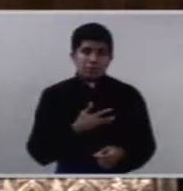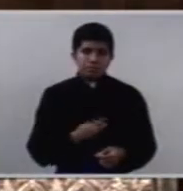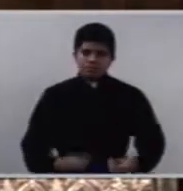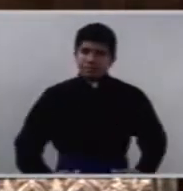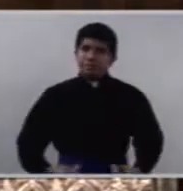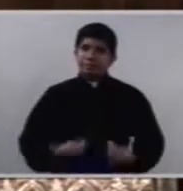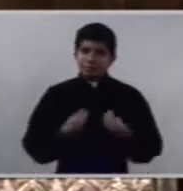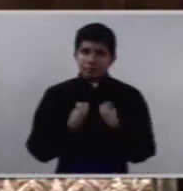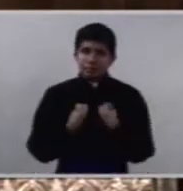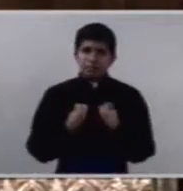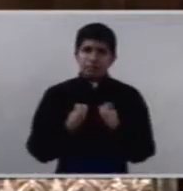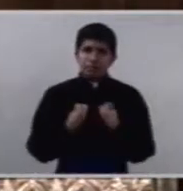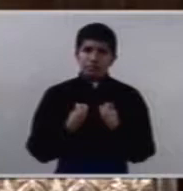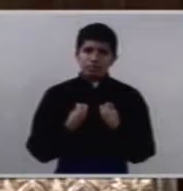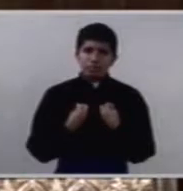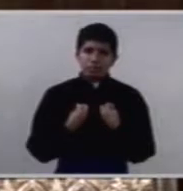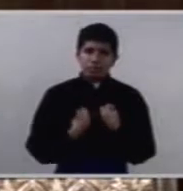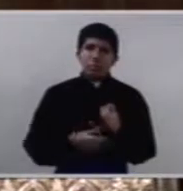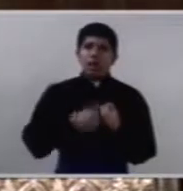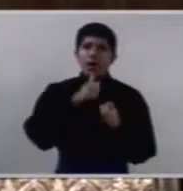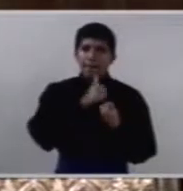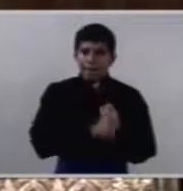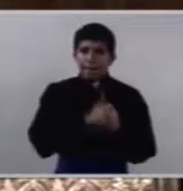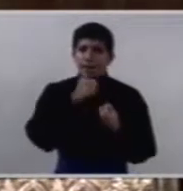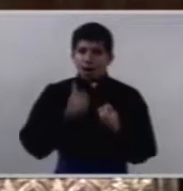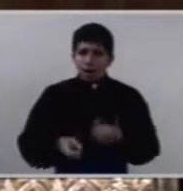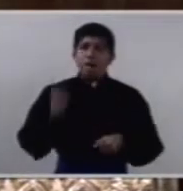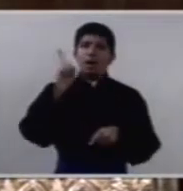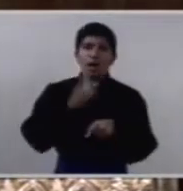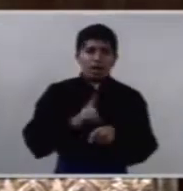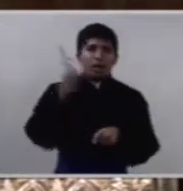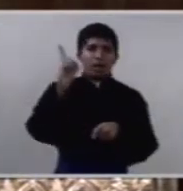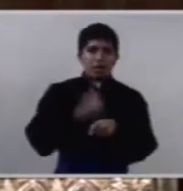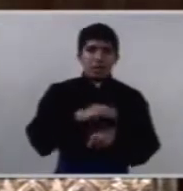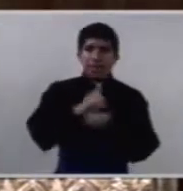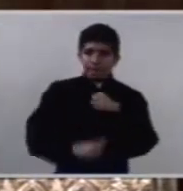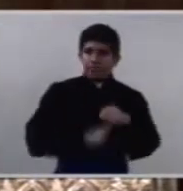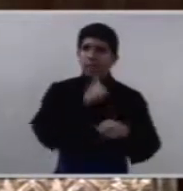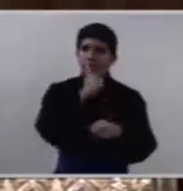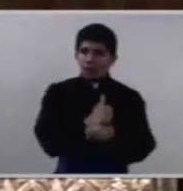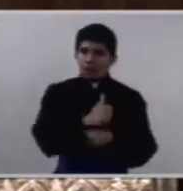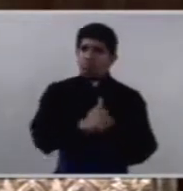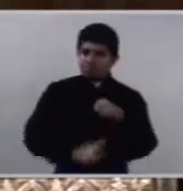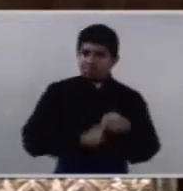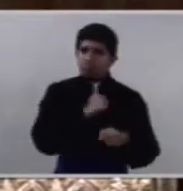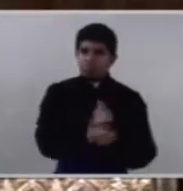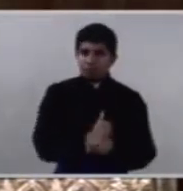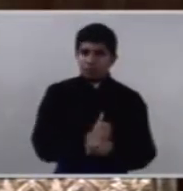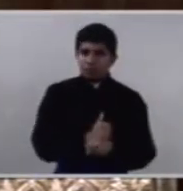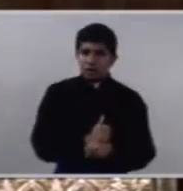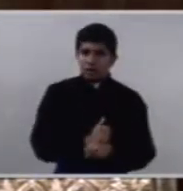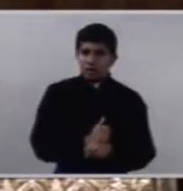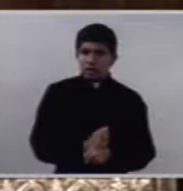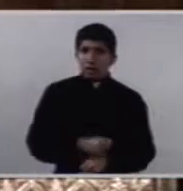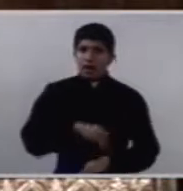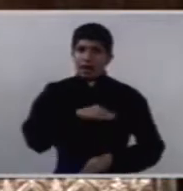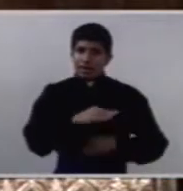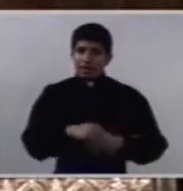vivir, que cada día, cada año, cada